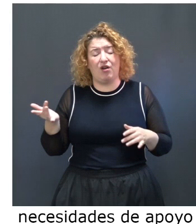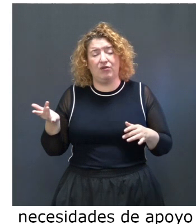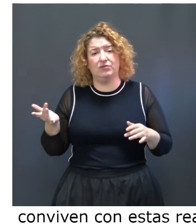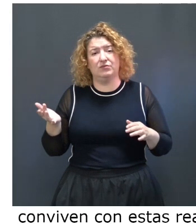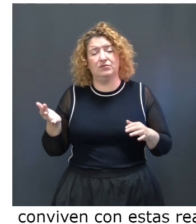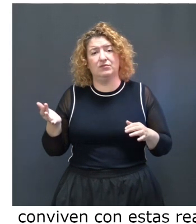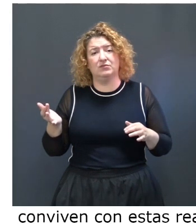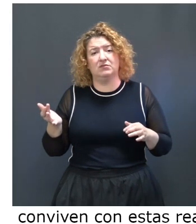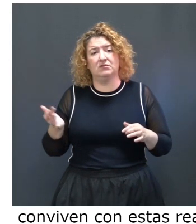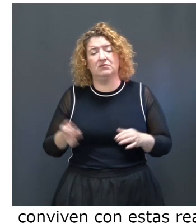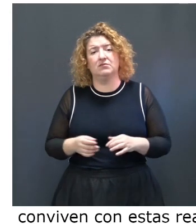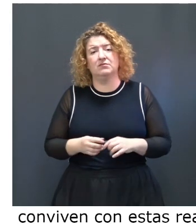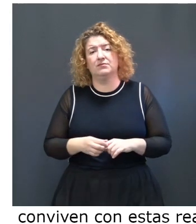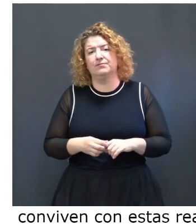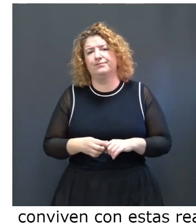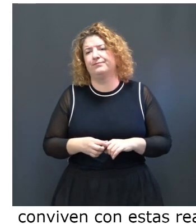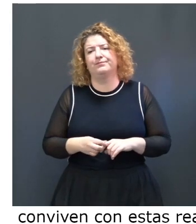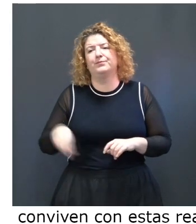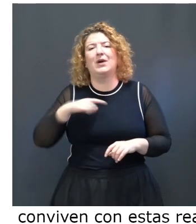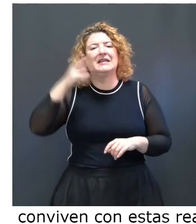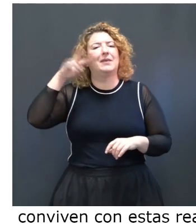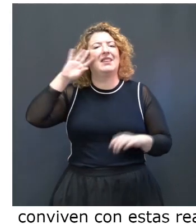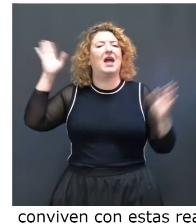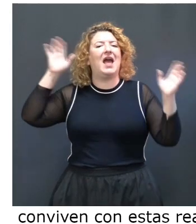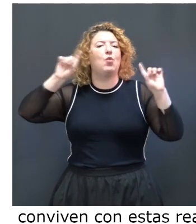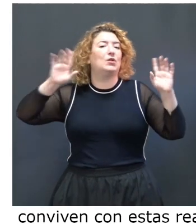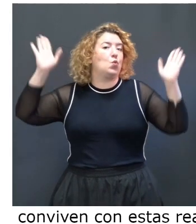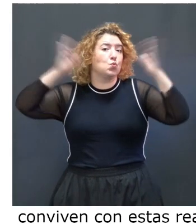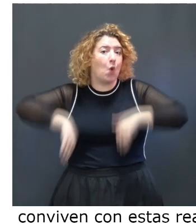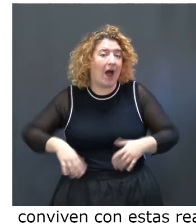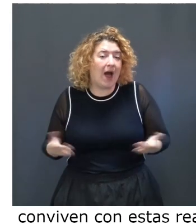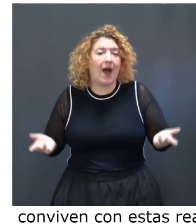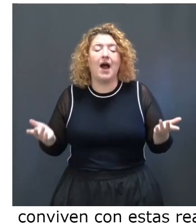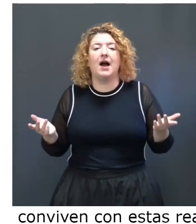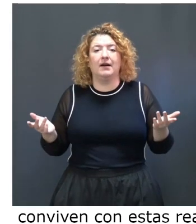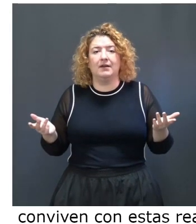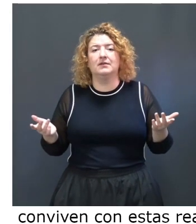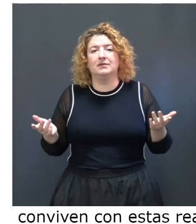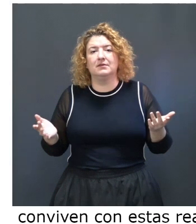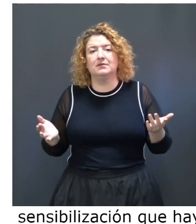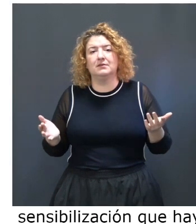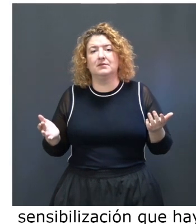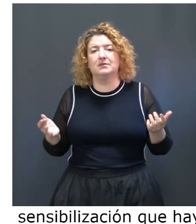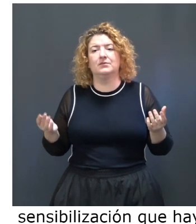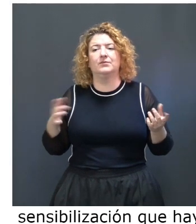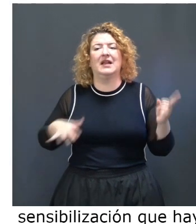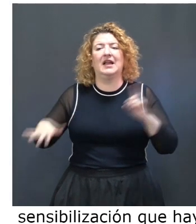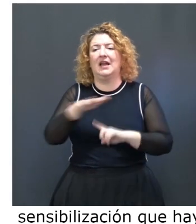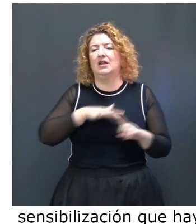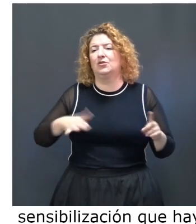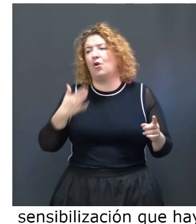que pues no hemos a lo mejor tenido esa experiencia educativa, porque vivíamos en entornos mucho más